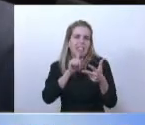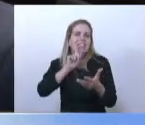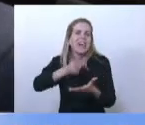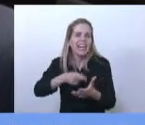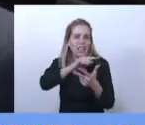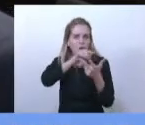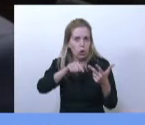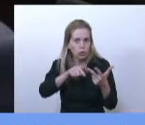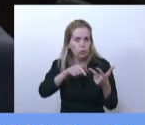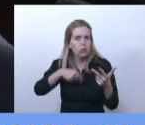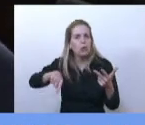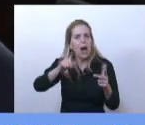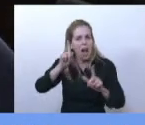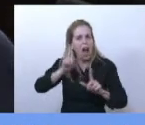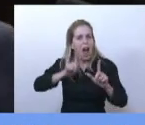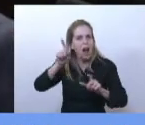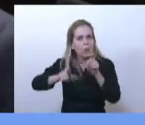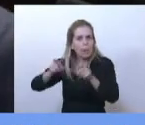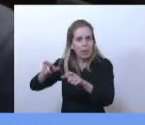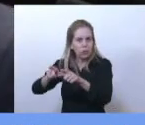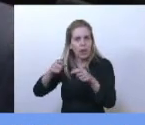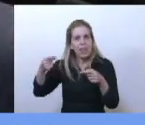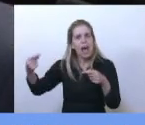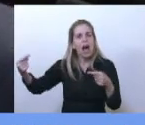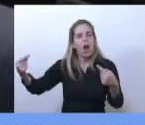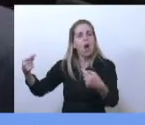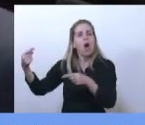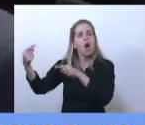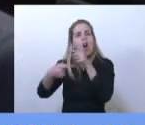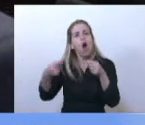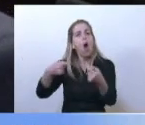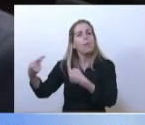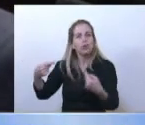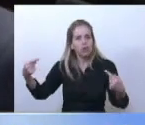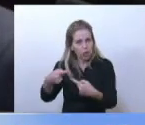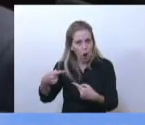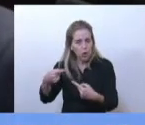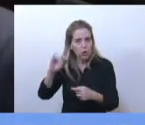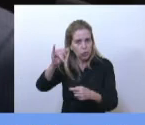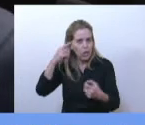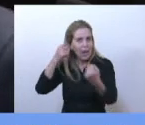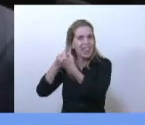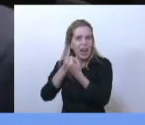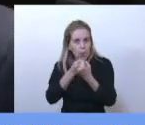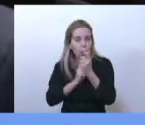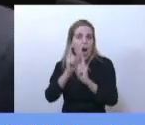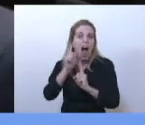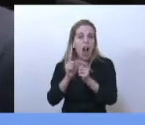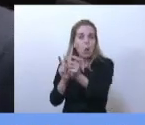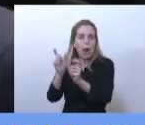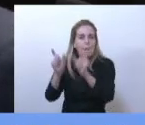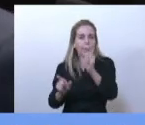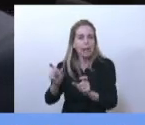teníamos dirigentes de la oposición que acompañaban y yo realmente destacó y traigo acá el